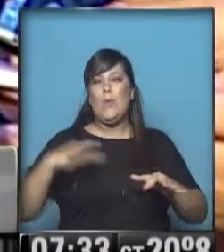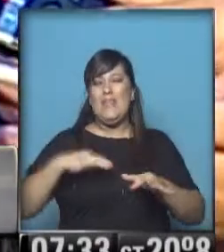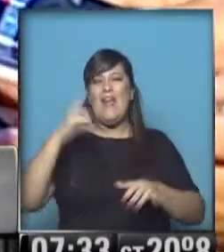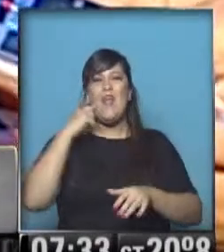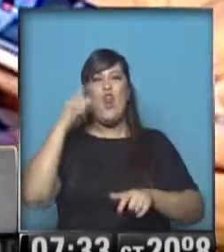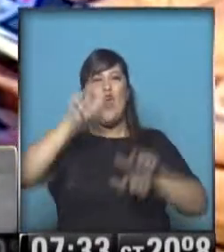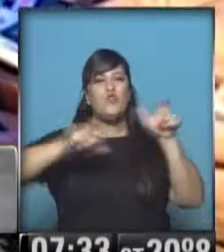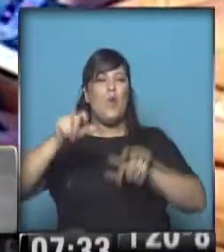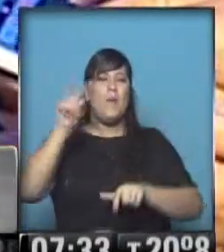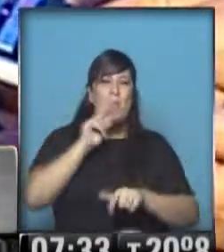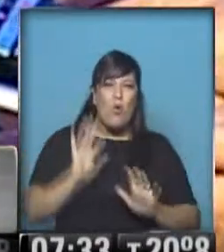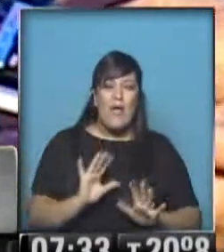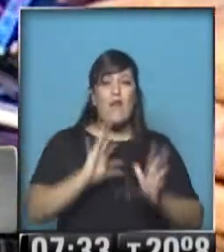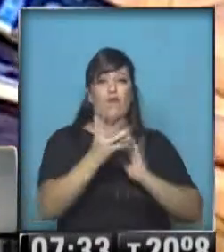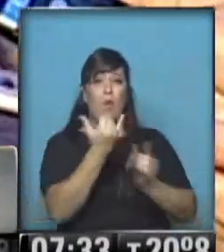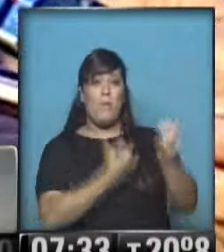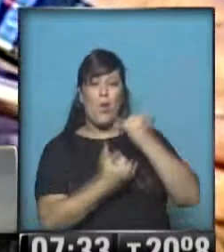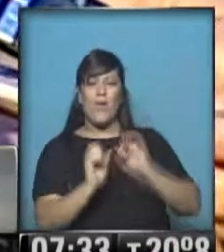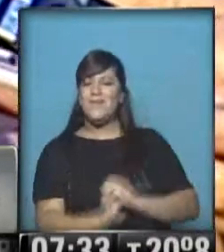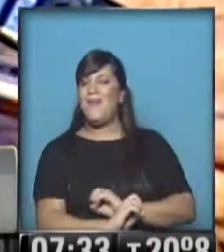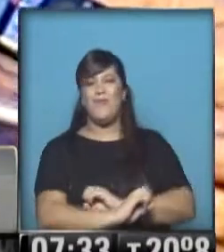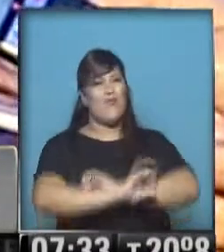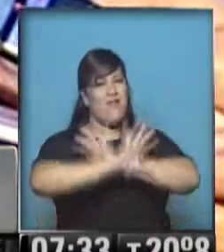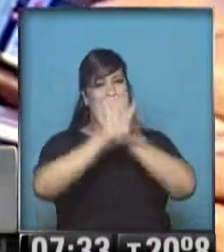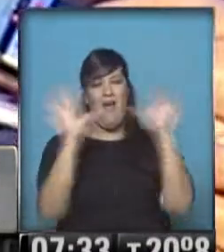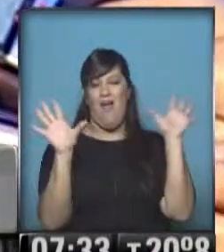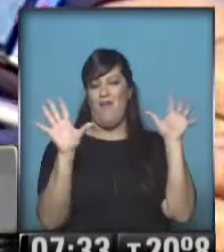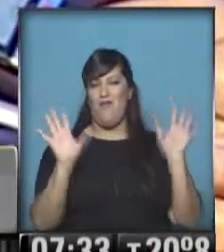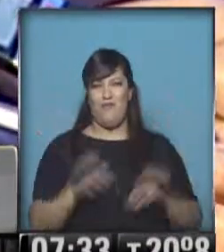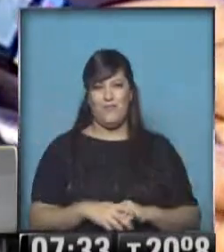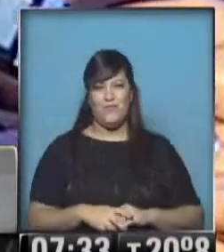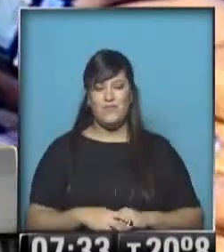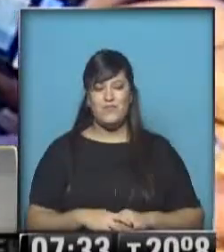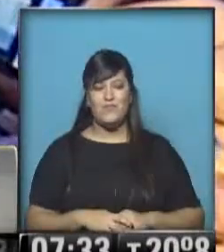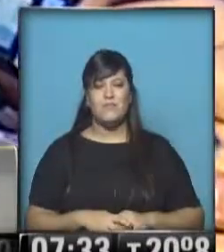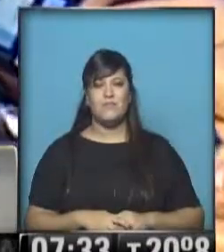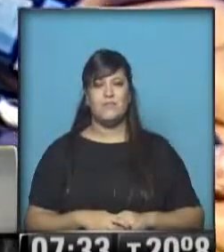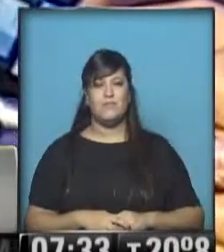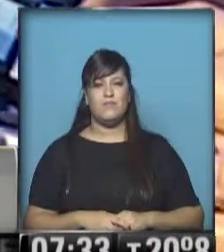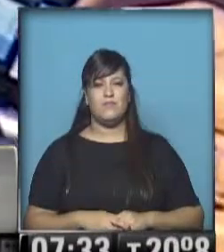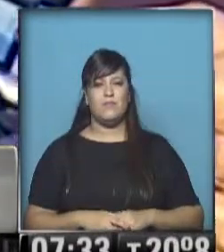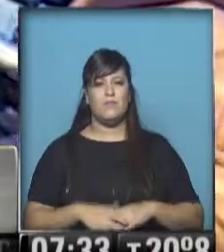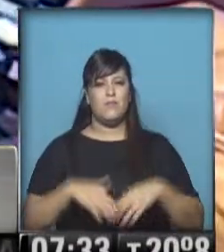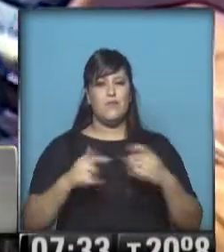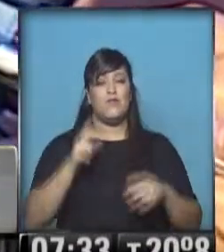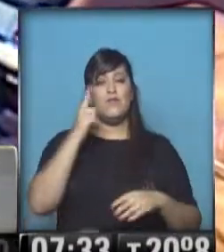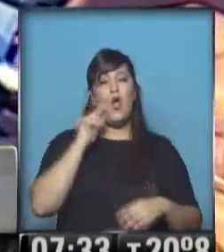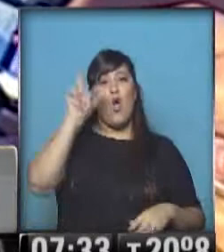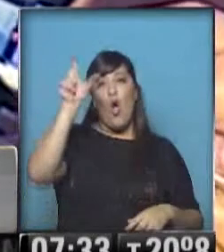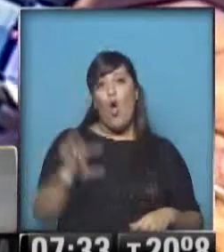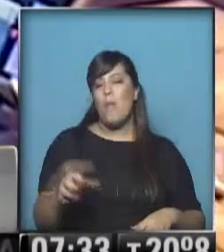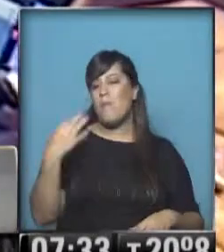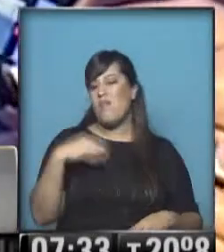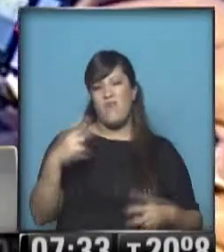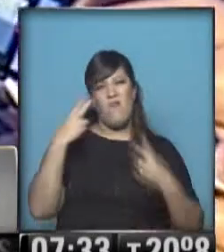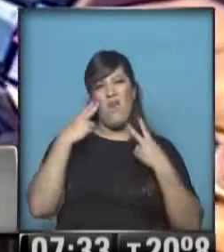graficaba con una simpleza excepcional esa propuesta. Bueno, a estos tipos hay que reconocerlos en